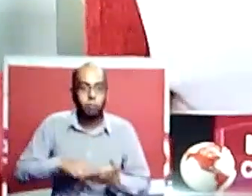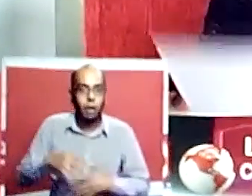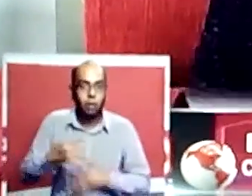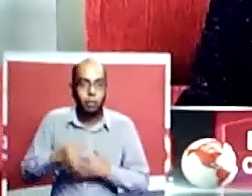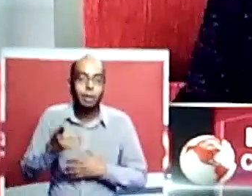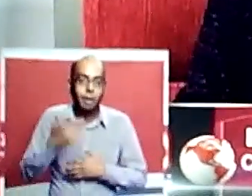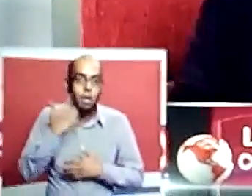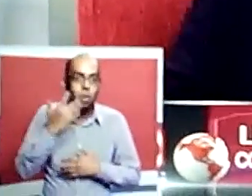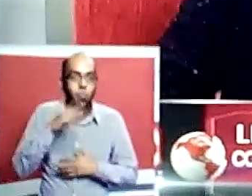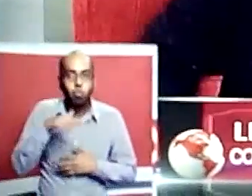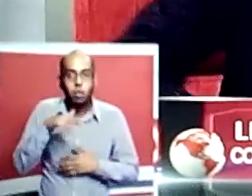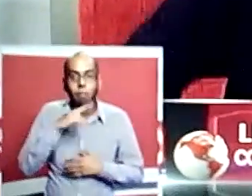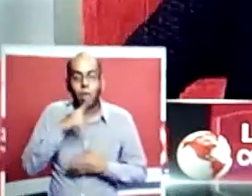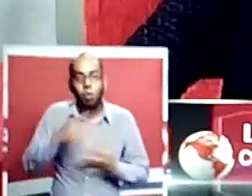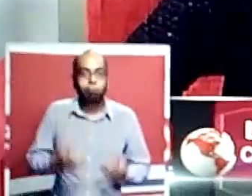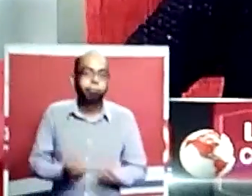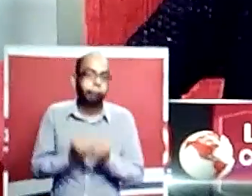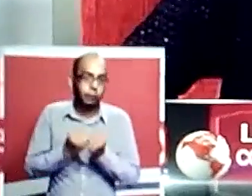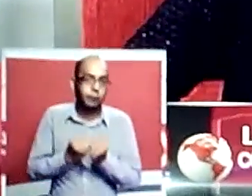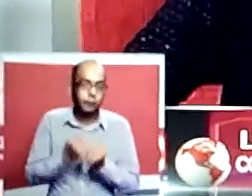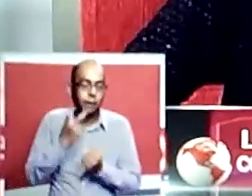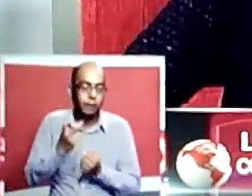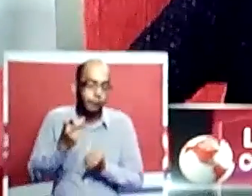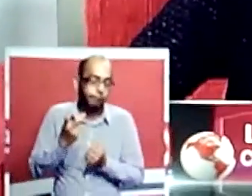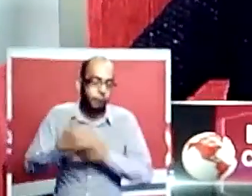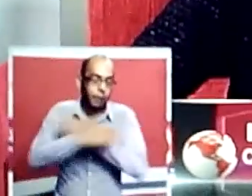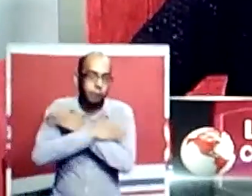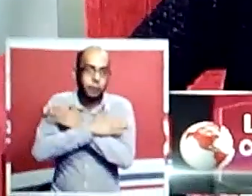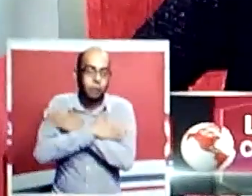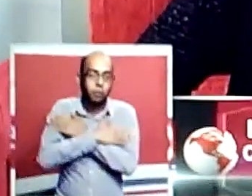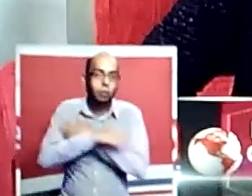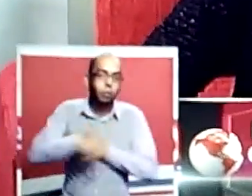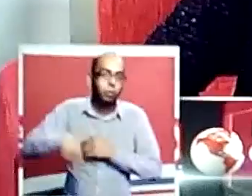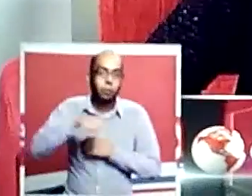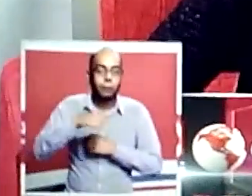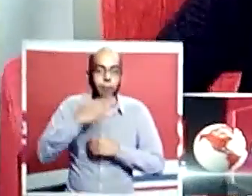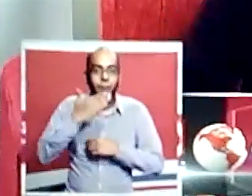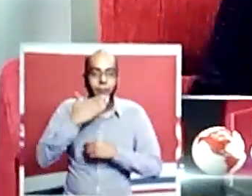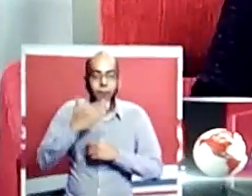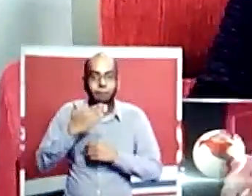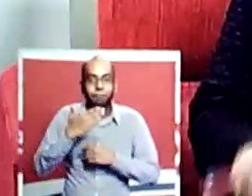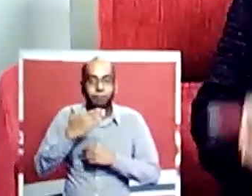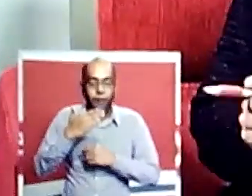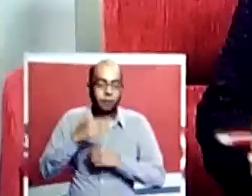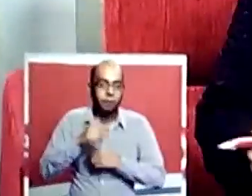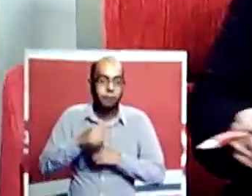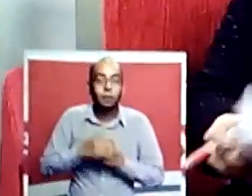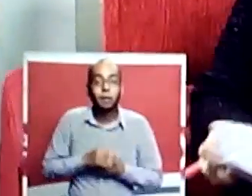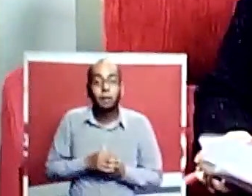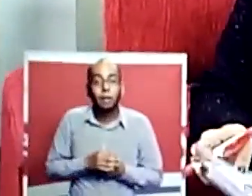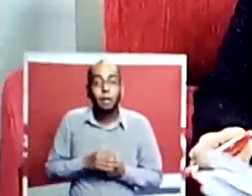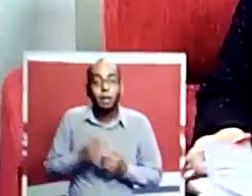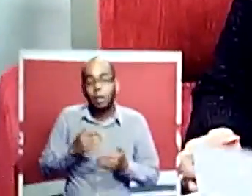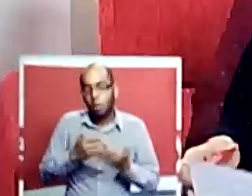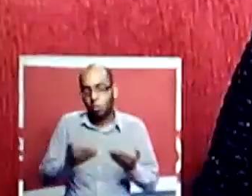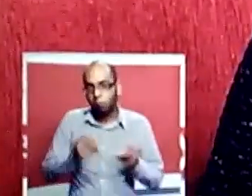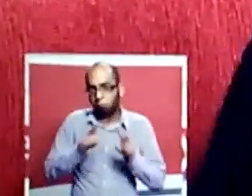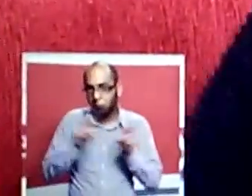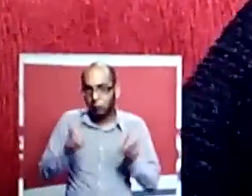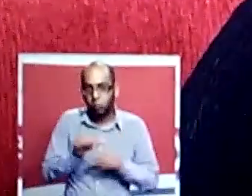Tenían que buscar la manera de recuperarse. Muchísimas gracias, Lidia, un abrazo. Estén muy bien, Vega, hasta pronto. Gracias, gracias. Vamos a otros